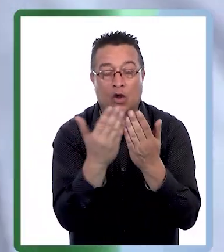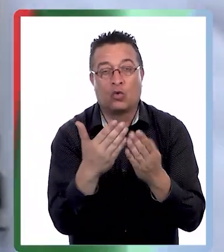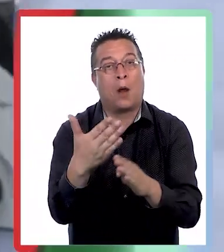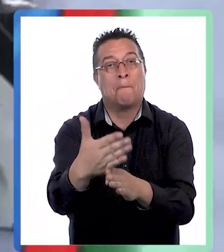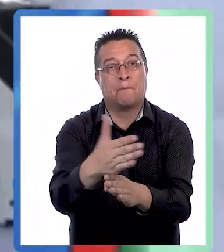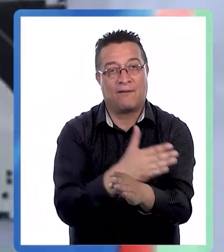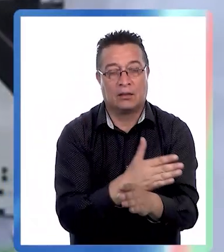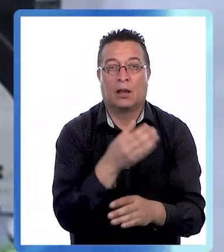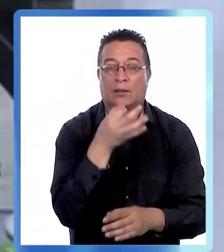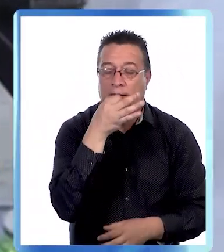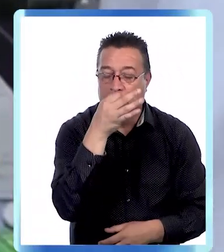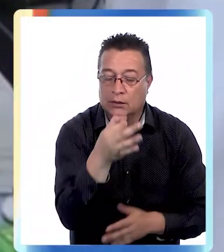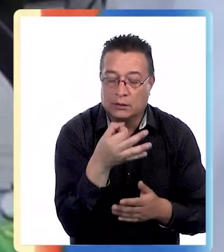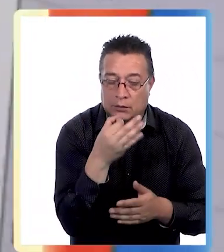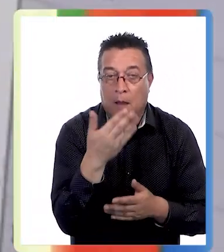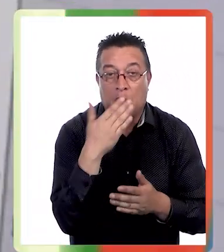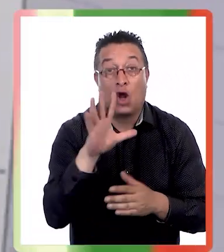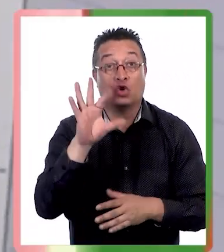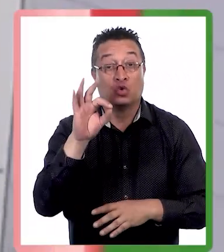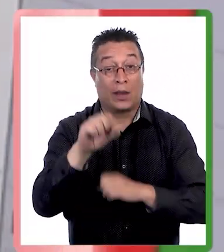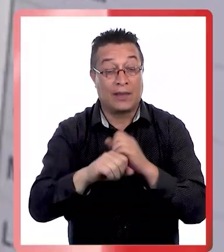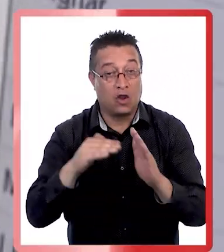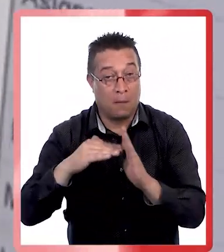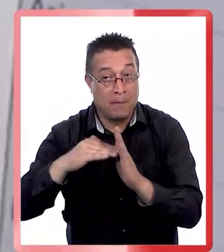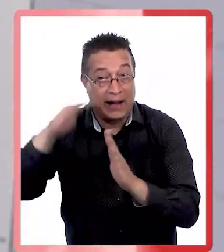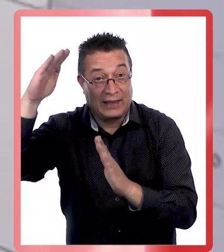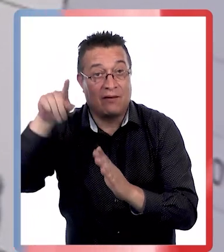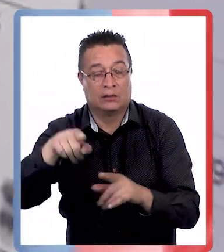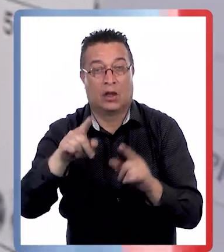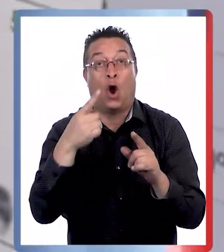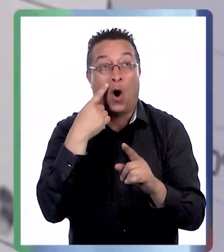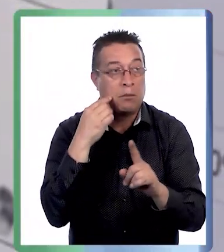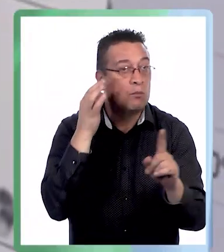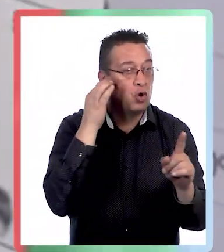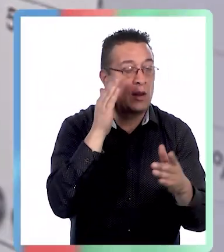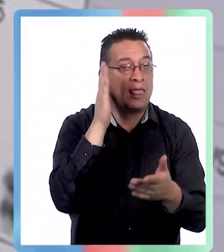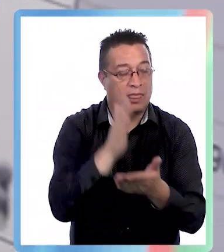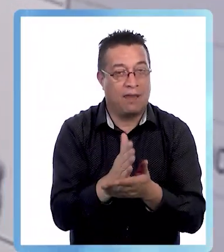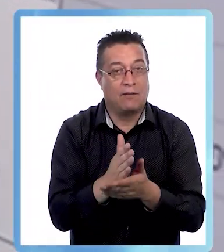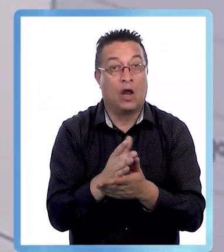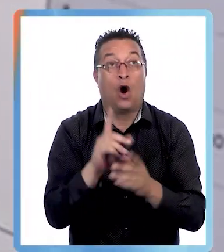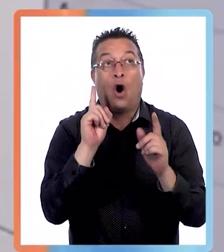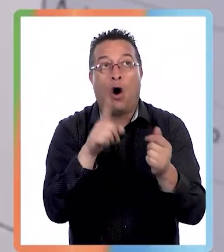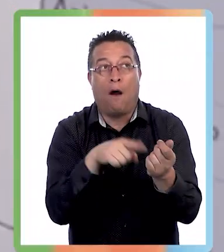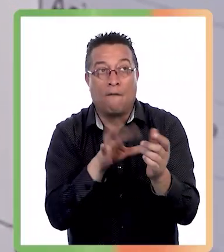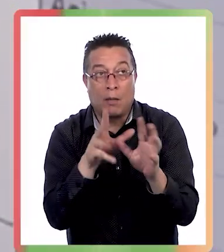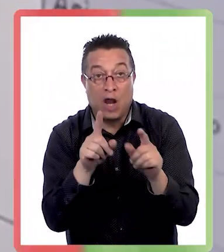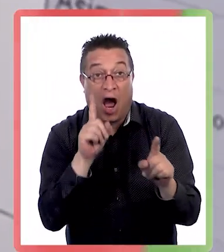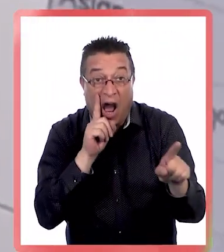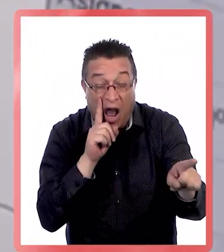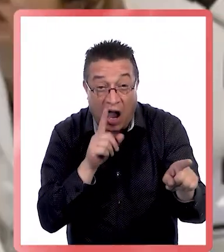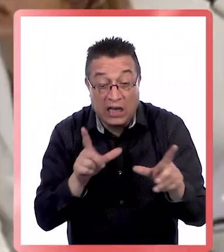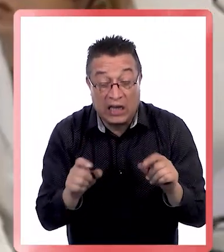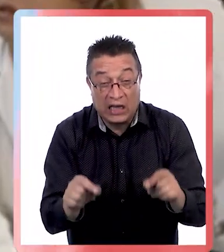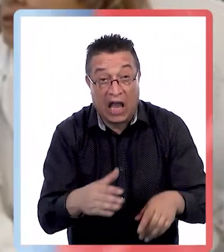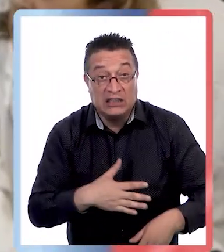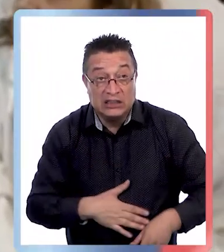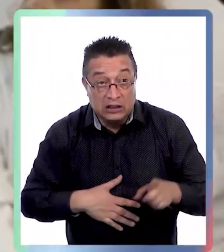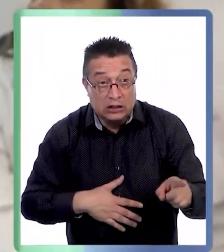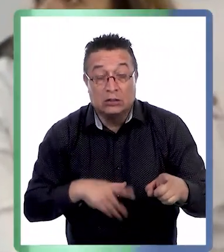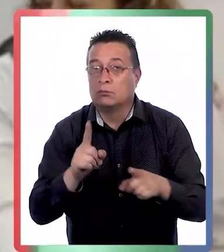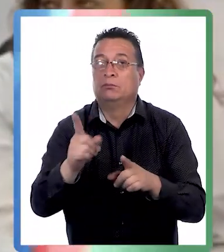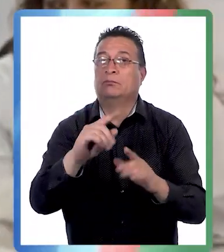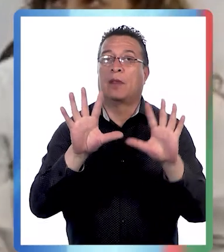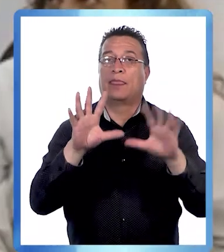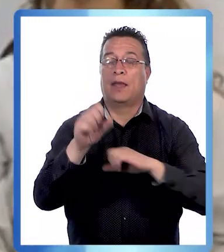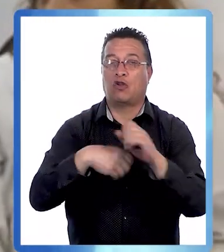preventivo recomendado sobre los 50 años en hombres y mujeres o 10 años antes del familiar que haya tenido cáncer familiar. Cuando